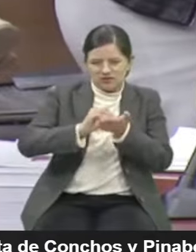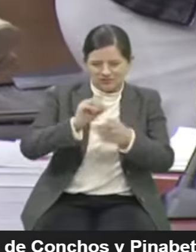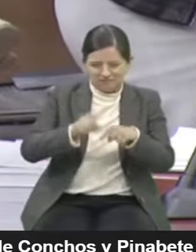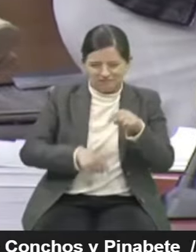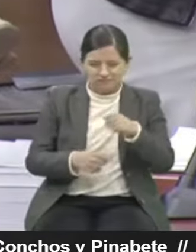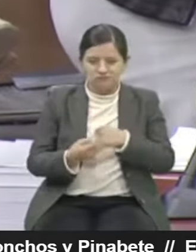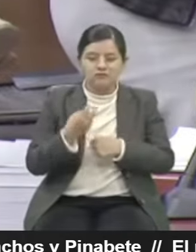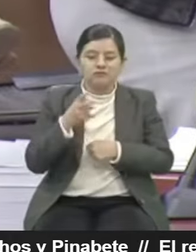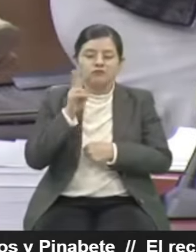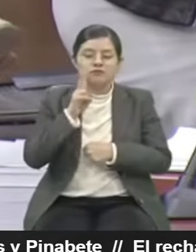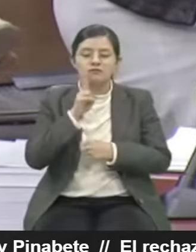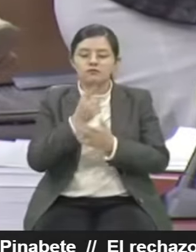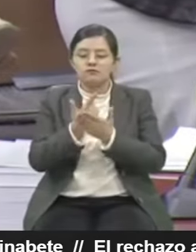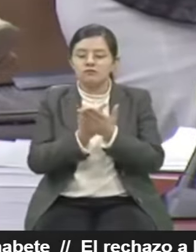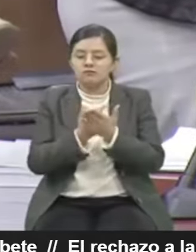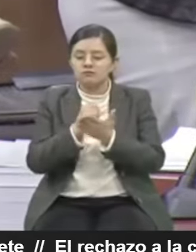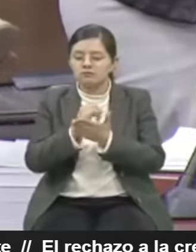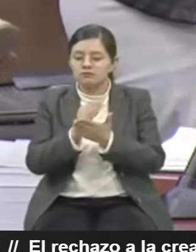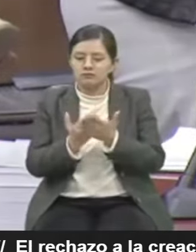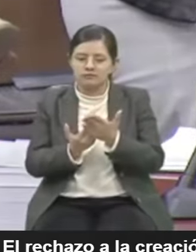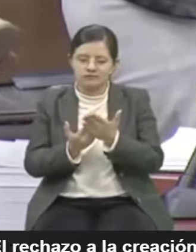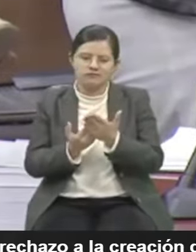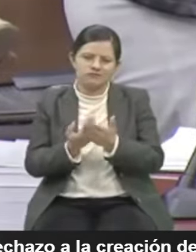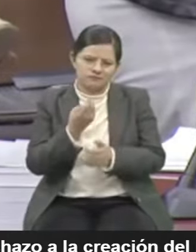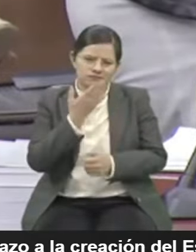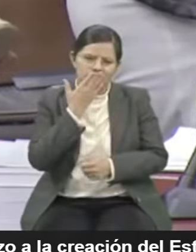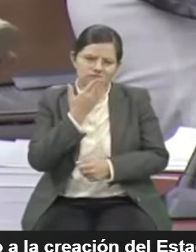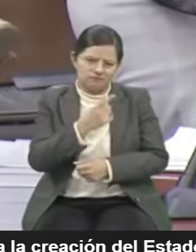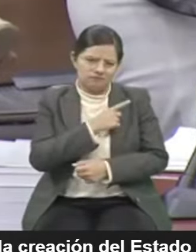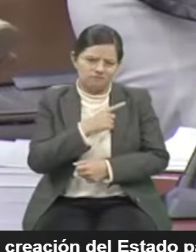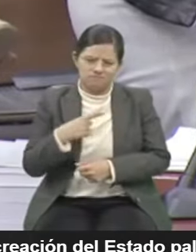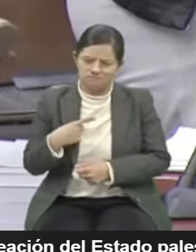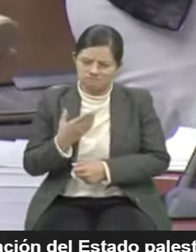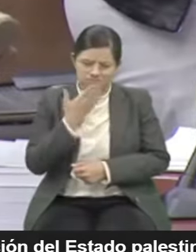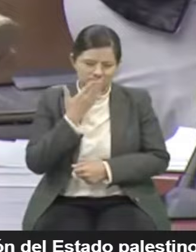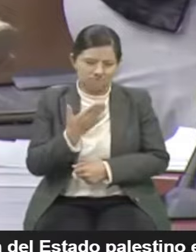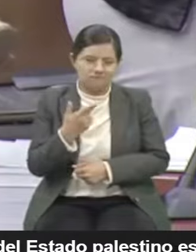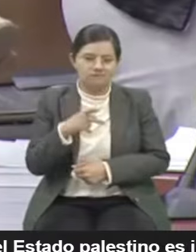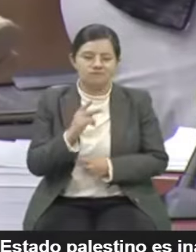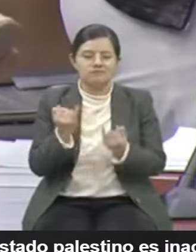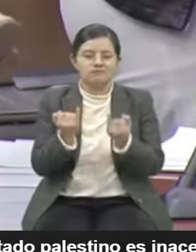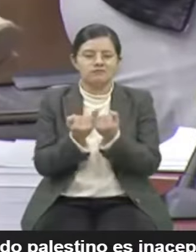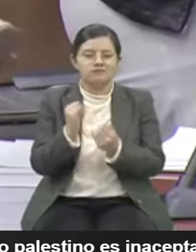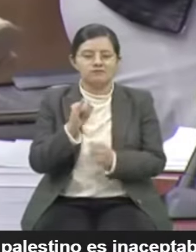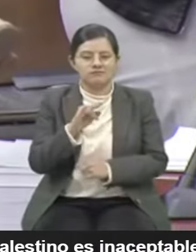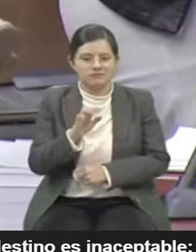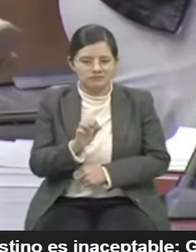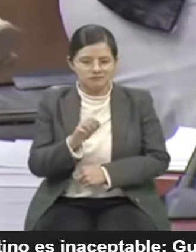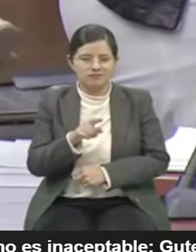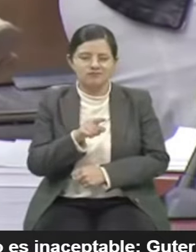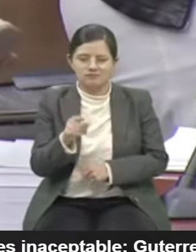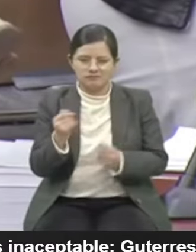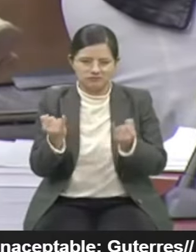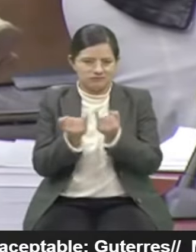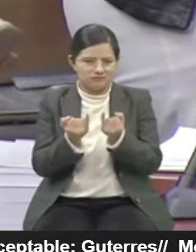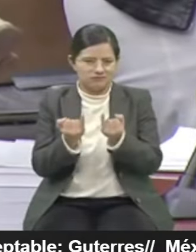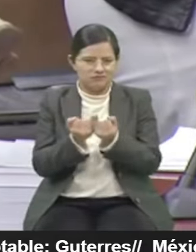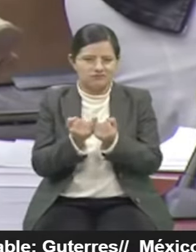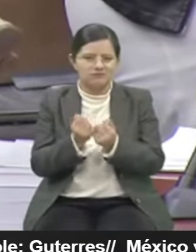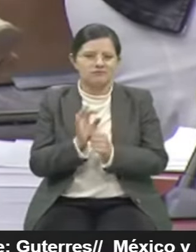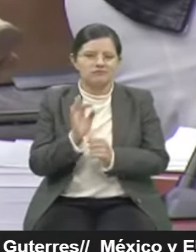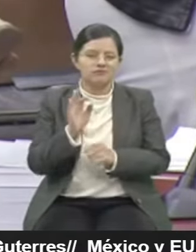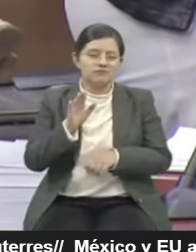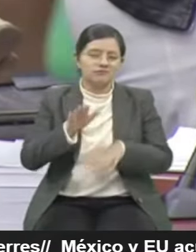debe de ser pero entonces queel INE haga lo propio también cómo vamos a permitir que no se fiscalicen